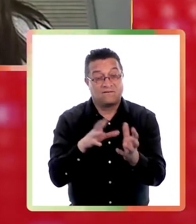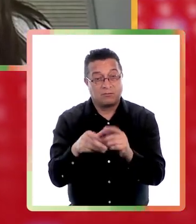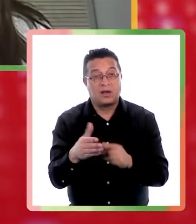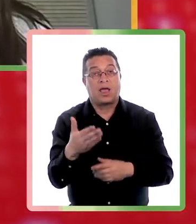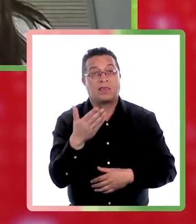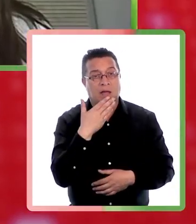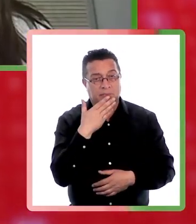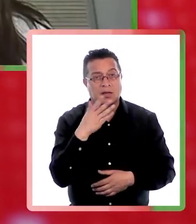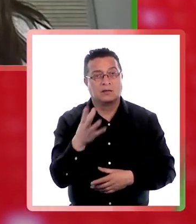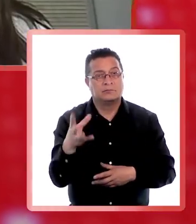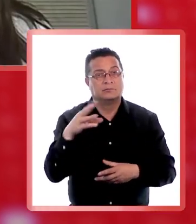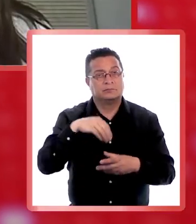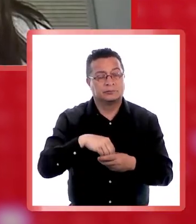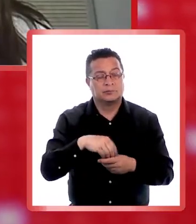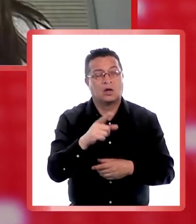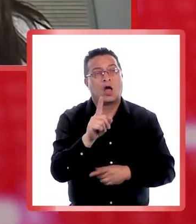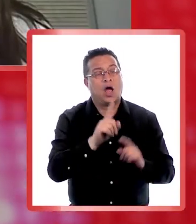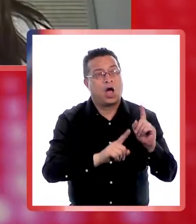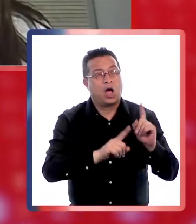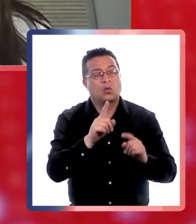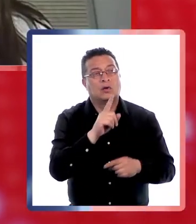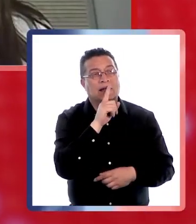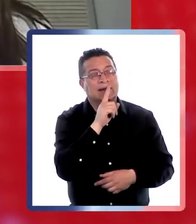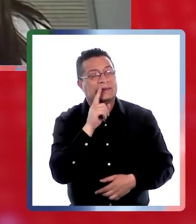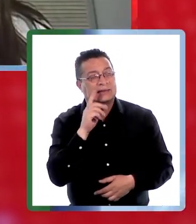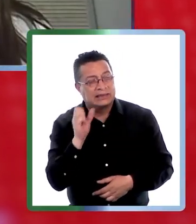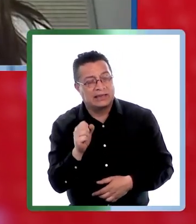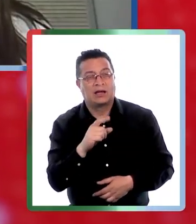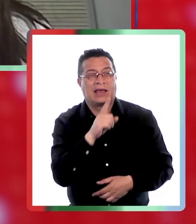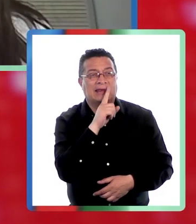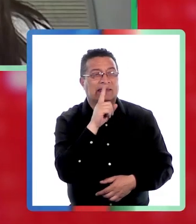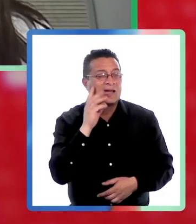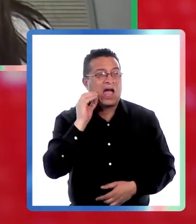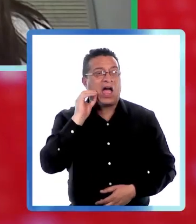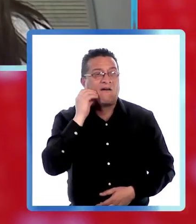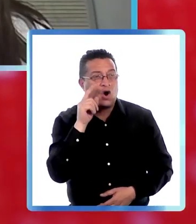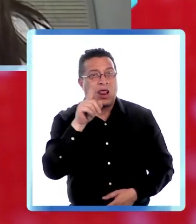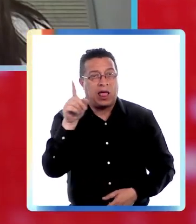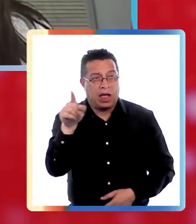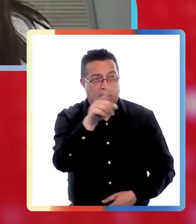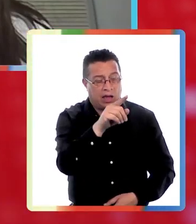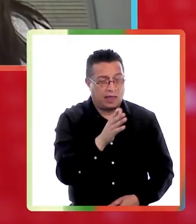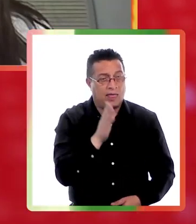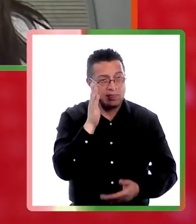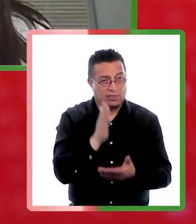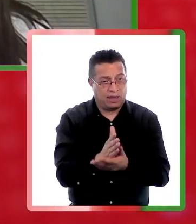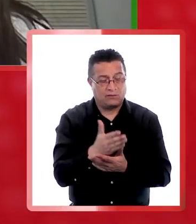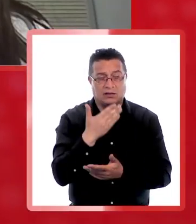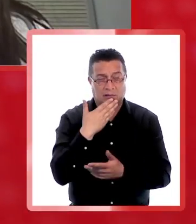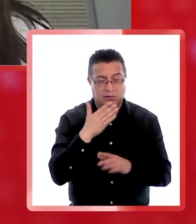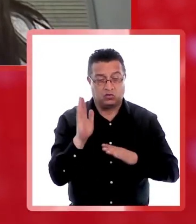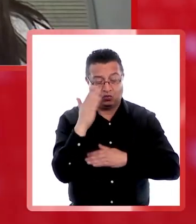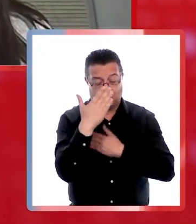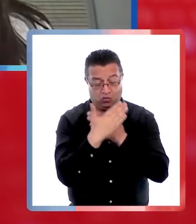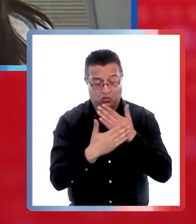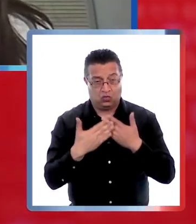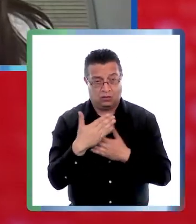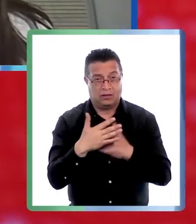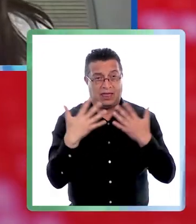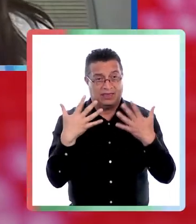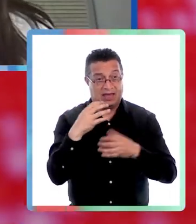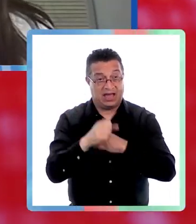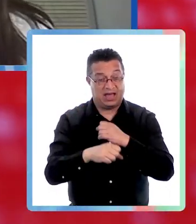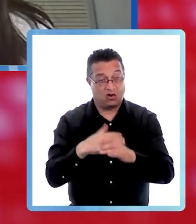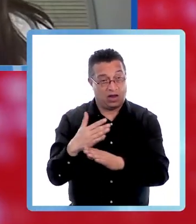también considera? Por ejemplo, si alguien tiene una tía o una tía abuela, ¿también debería tomar esa precaución de